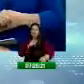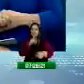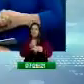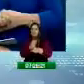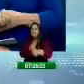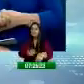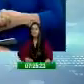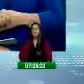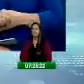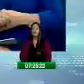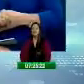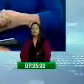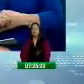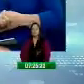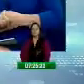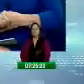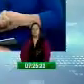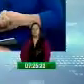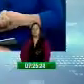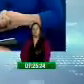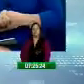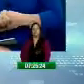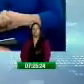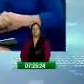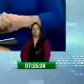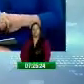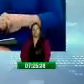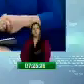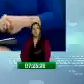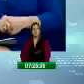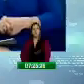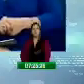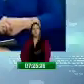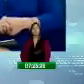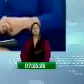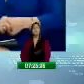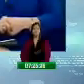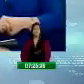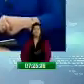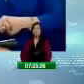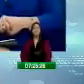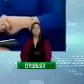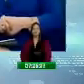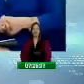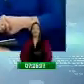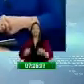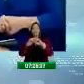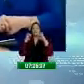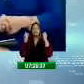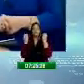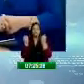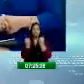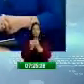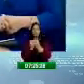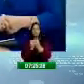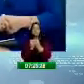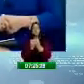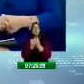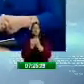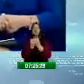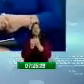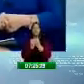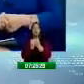Sí, Luisa, nosotros estamos vigilantes y siempre informados a través de la Organización Panamericana de la